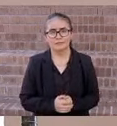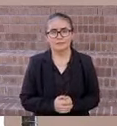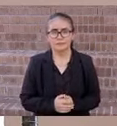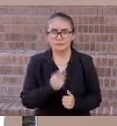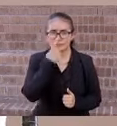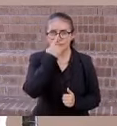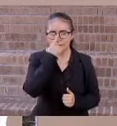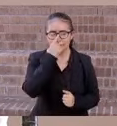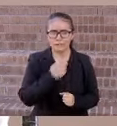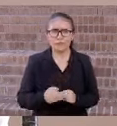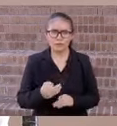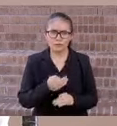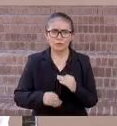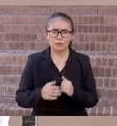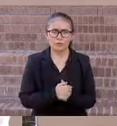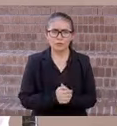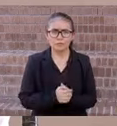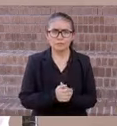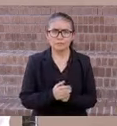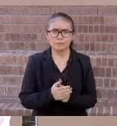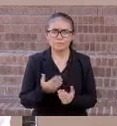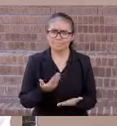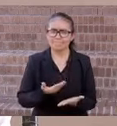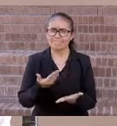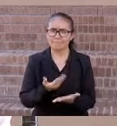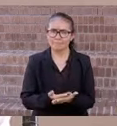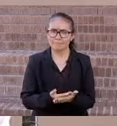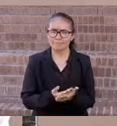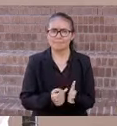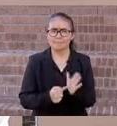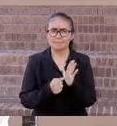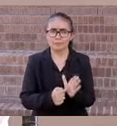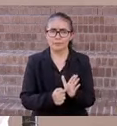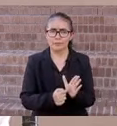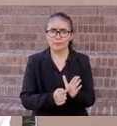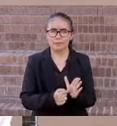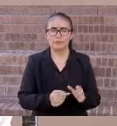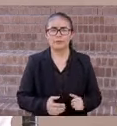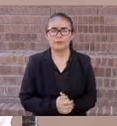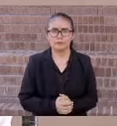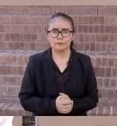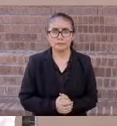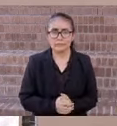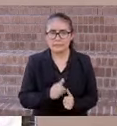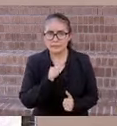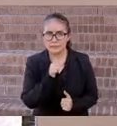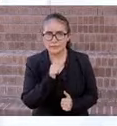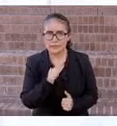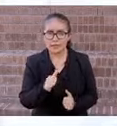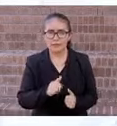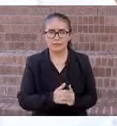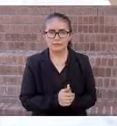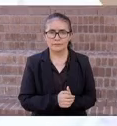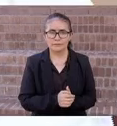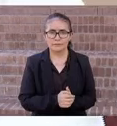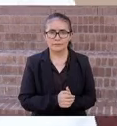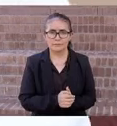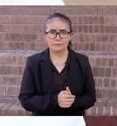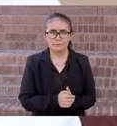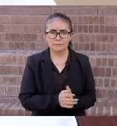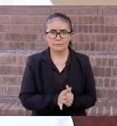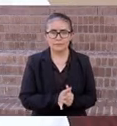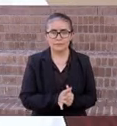tenemos que dejar establecida la democracia nada de